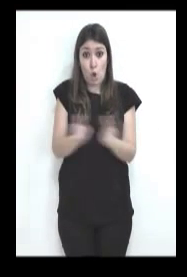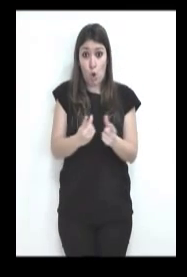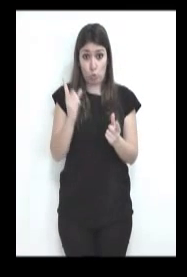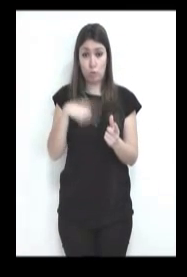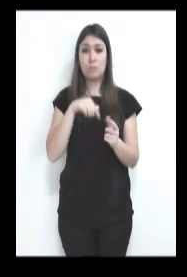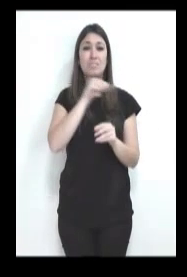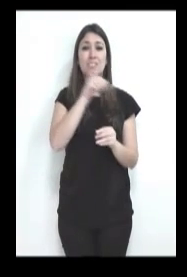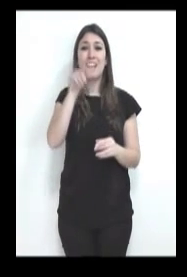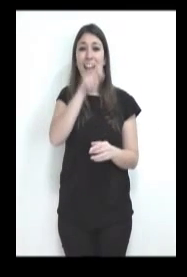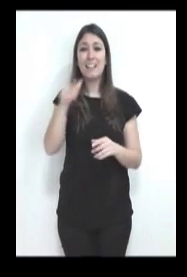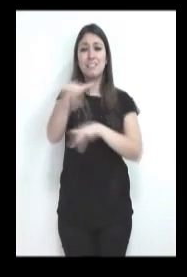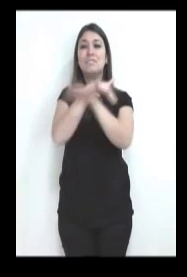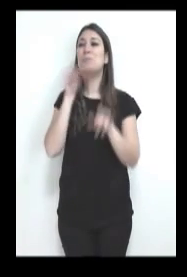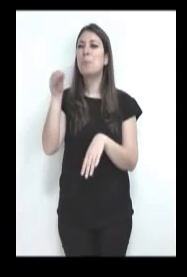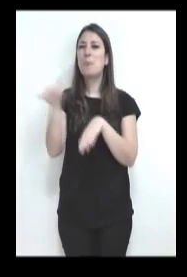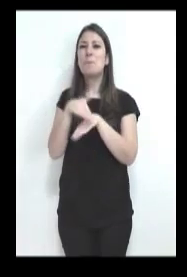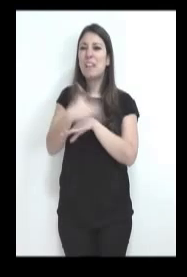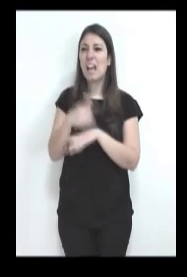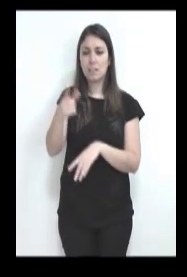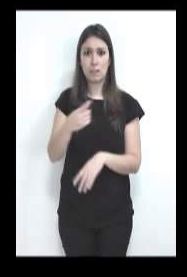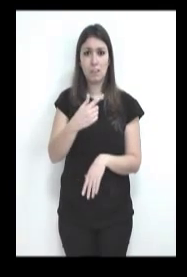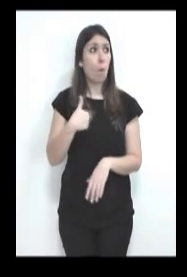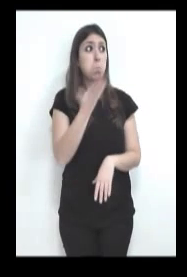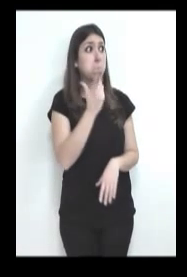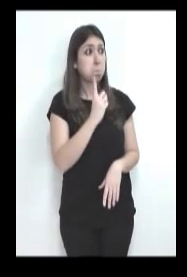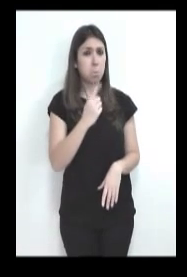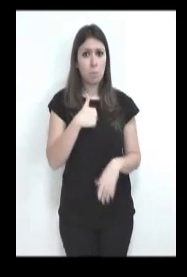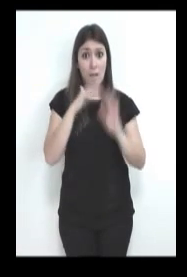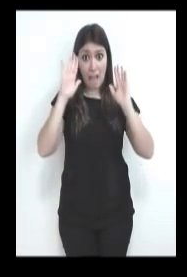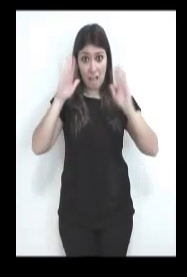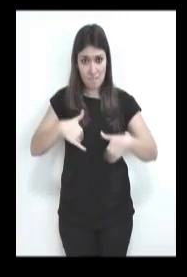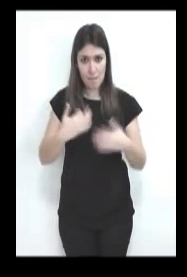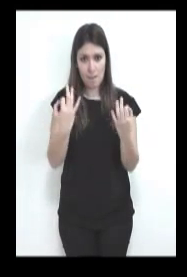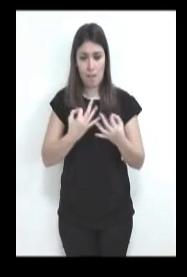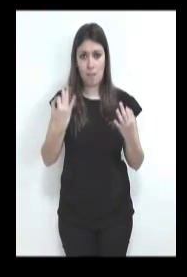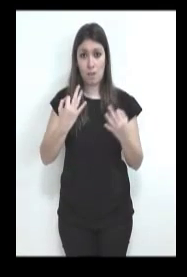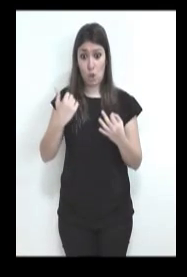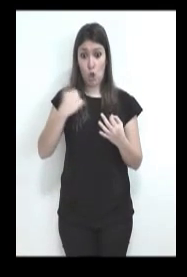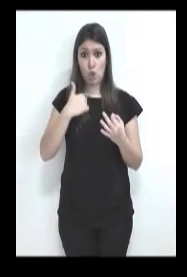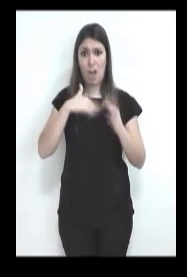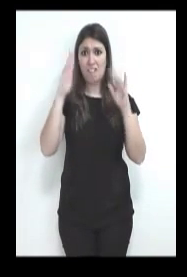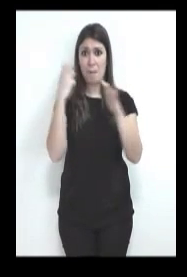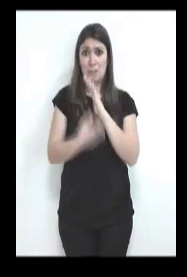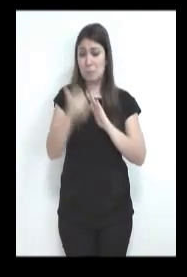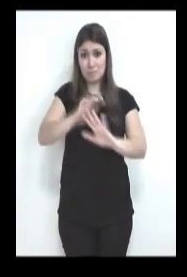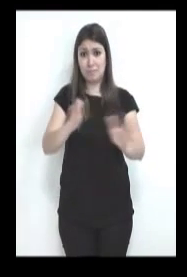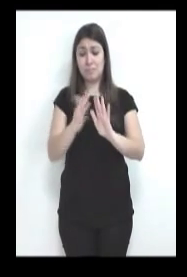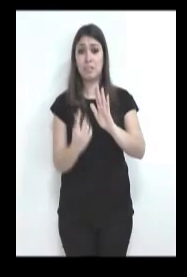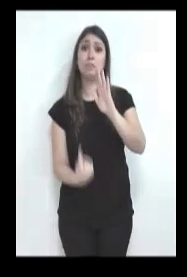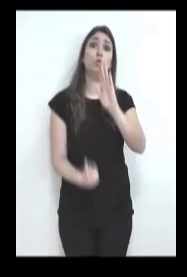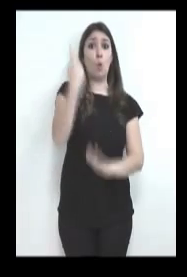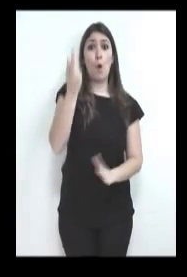preguntabas a cualquier persona de las que hay por allí, obviamente la desconocía. Esto acabó con salirme yo del metro para tener